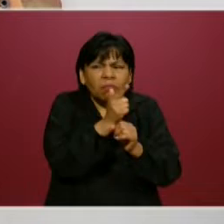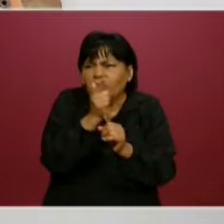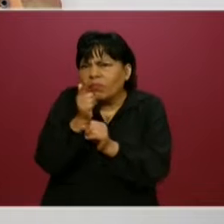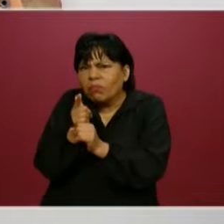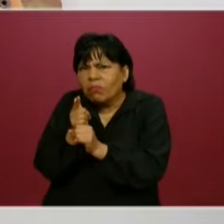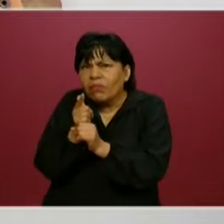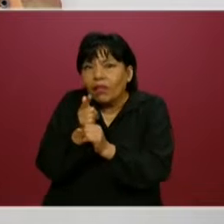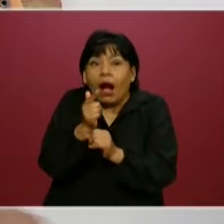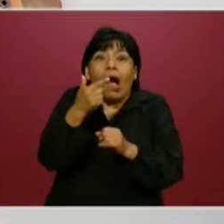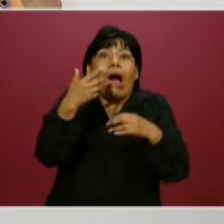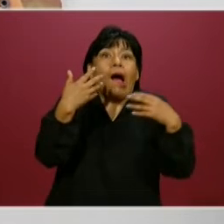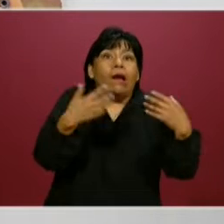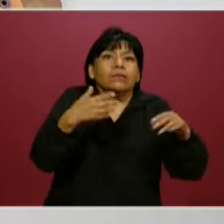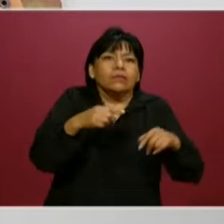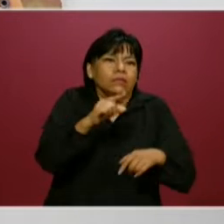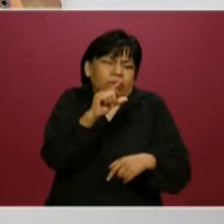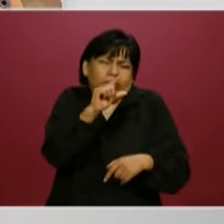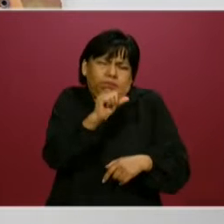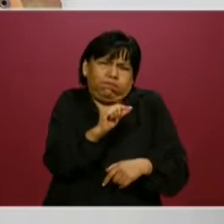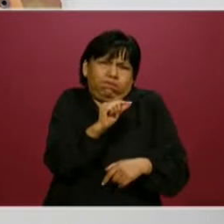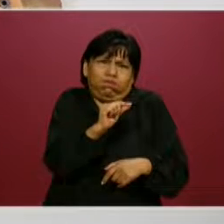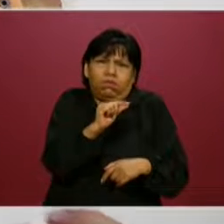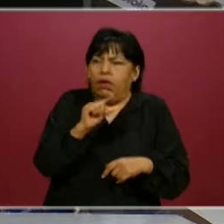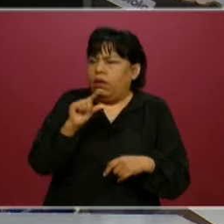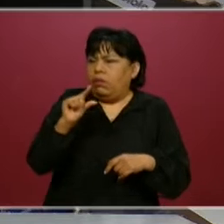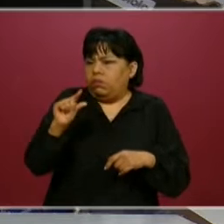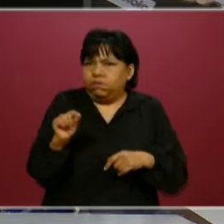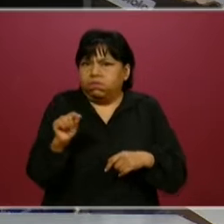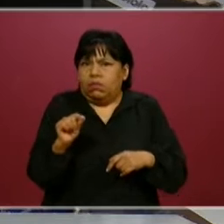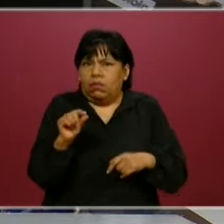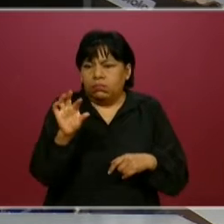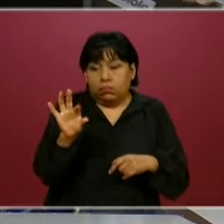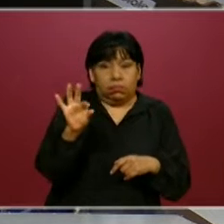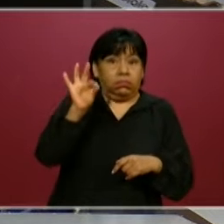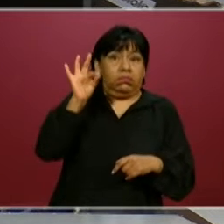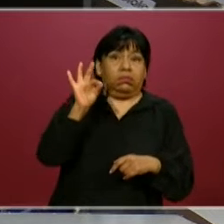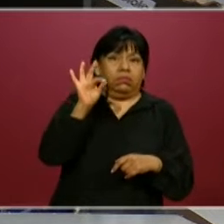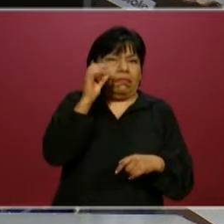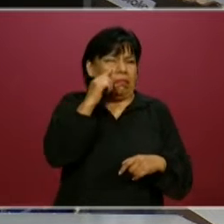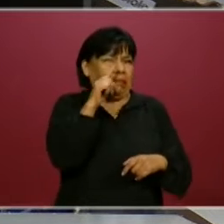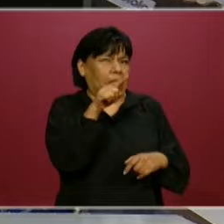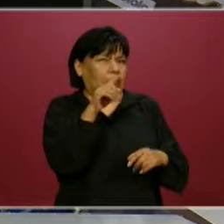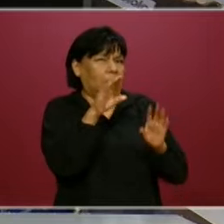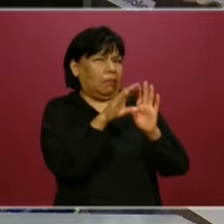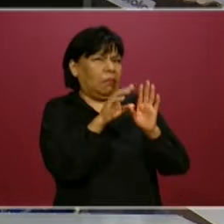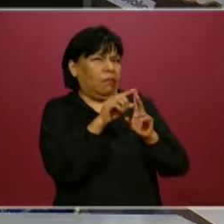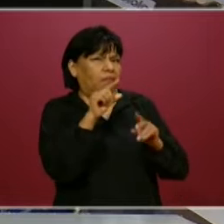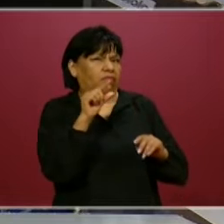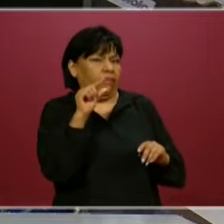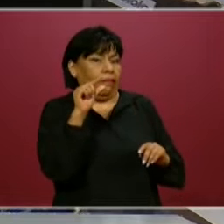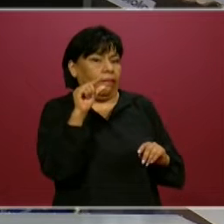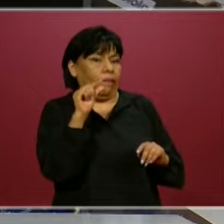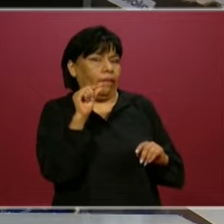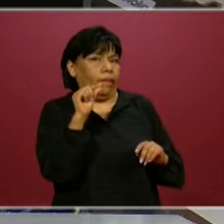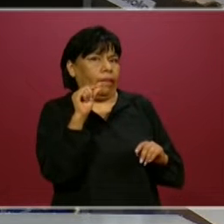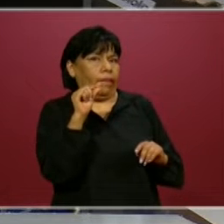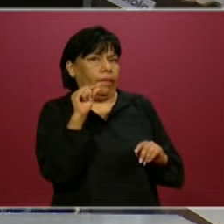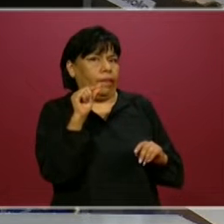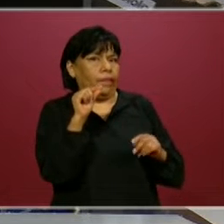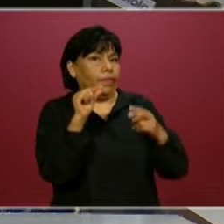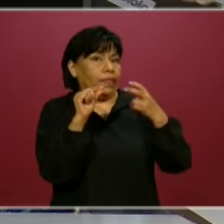presión de la pinza mucho ojo en esta actividad vas a tomar la pinza de esta forma y vas a hacer presión en los extremos